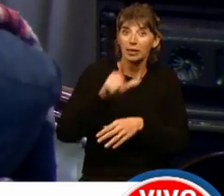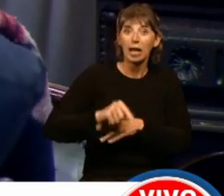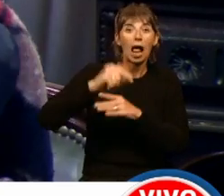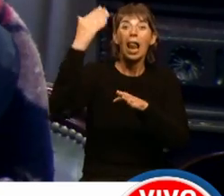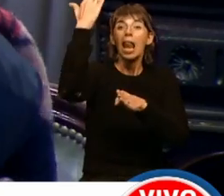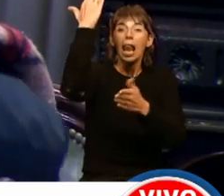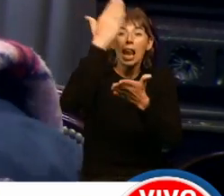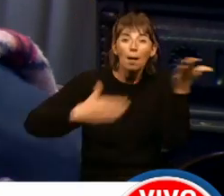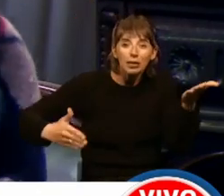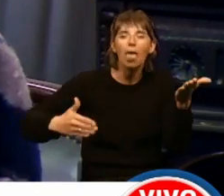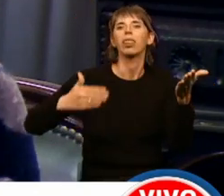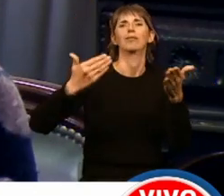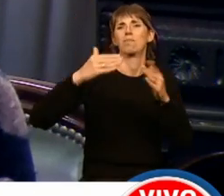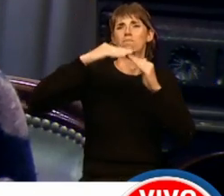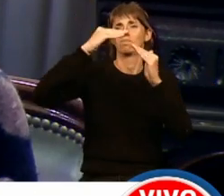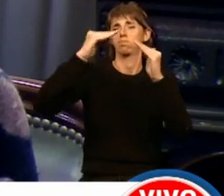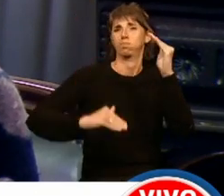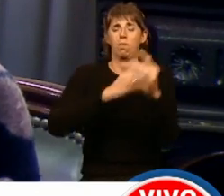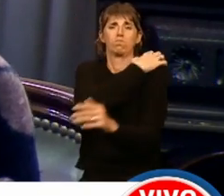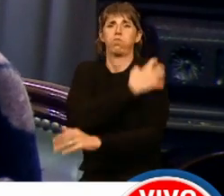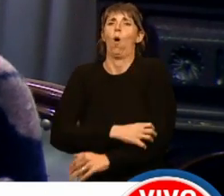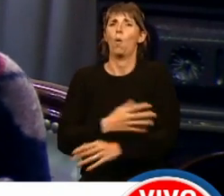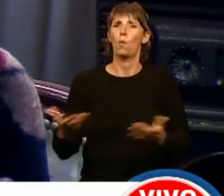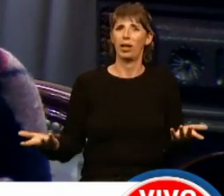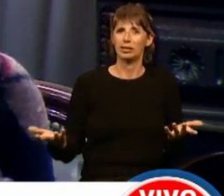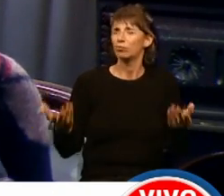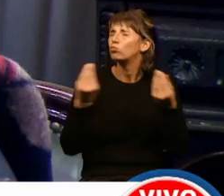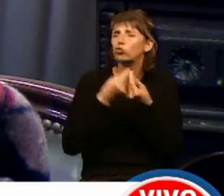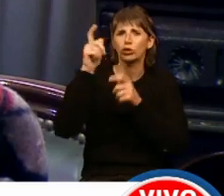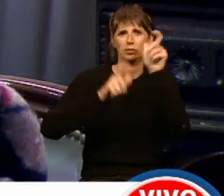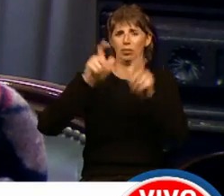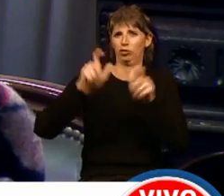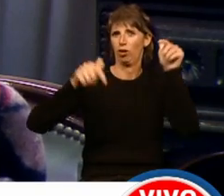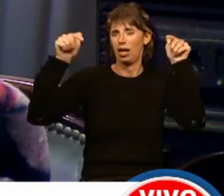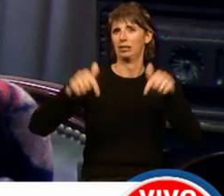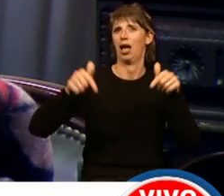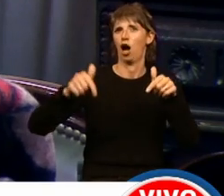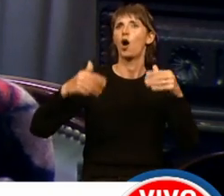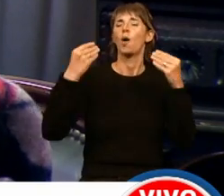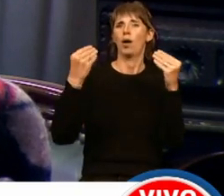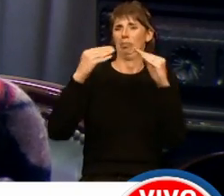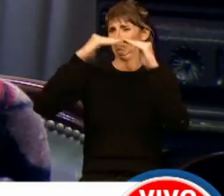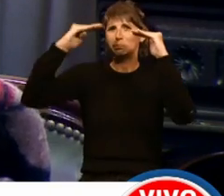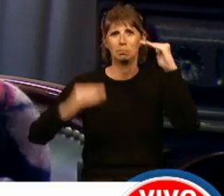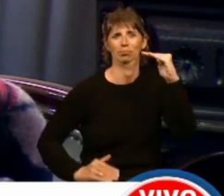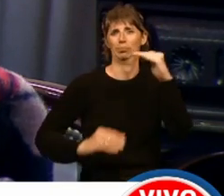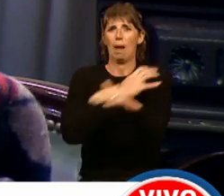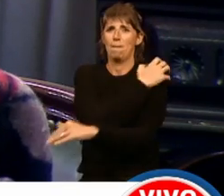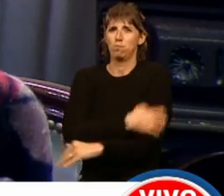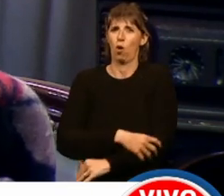las familias de la clase media que bajaron y cayeron y cayeron en esa línea en la que no se está viviendo bien